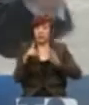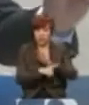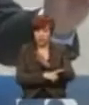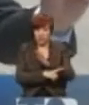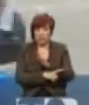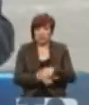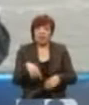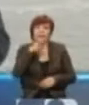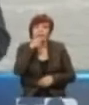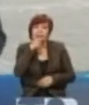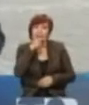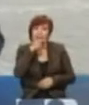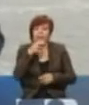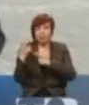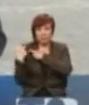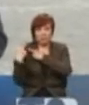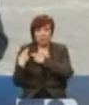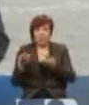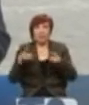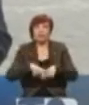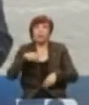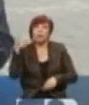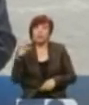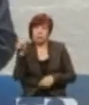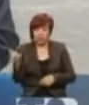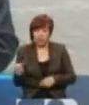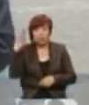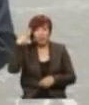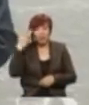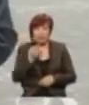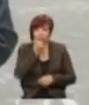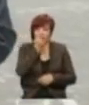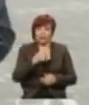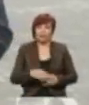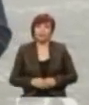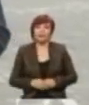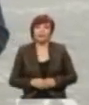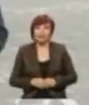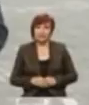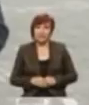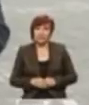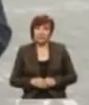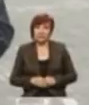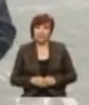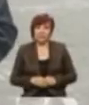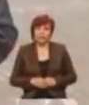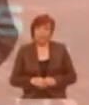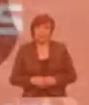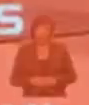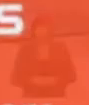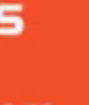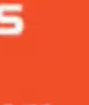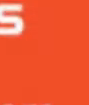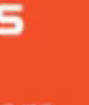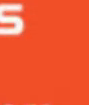los agresores, sino también a quienes han provocado casos de impunidad. En Quito, Fausto Yepes, 24 horas.